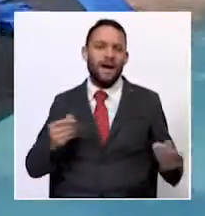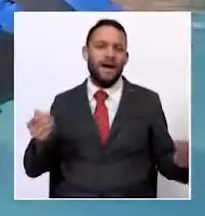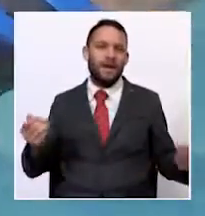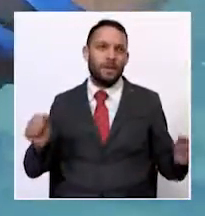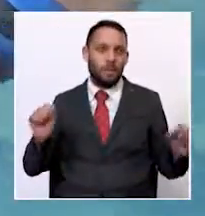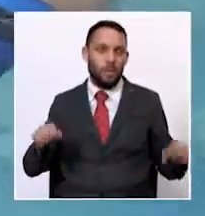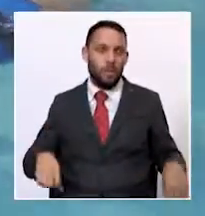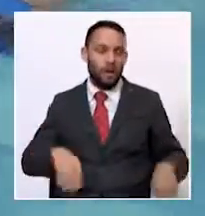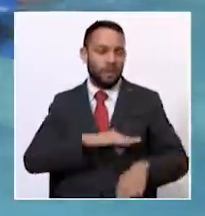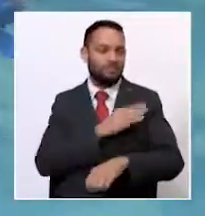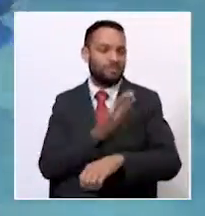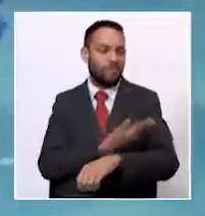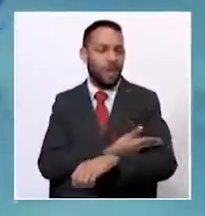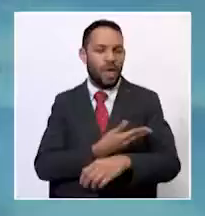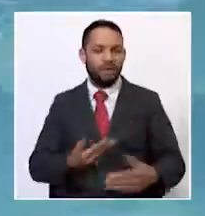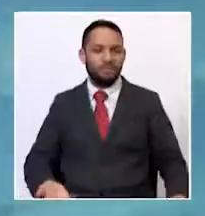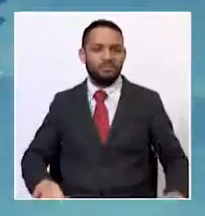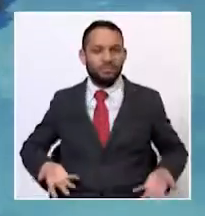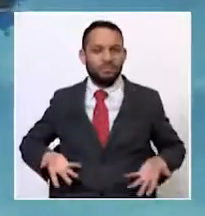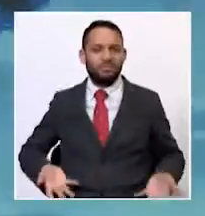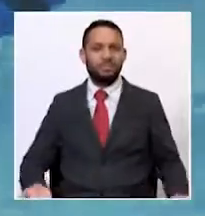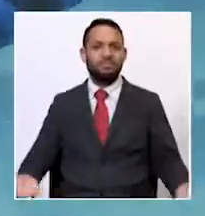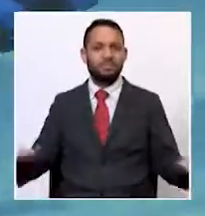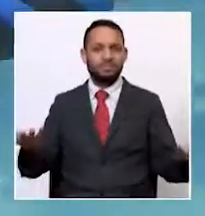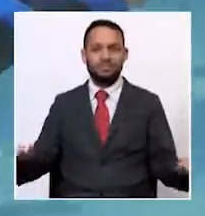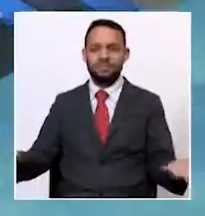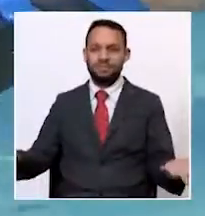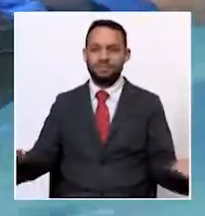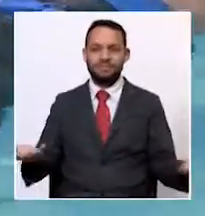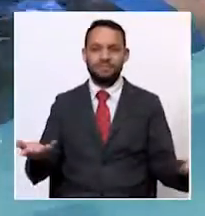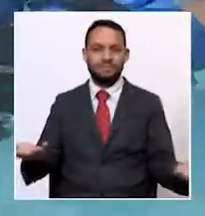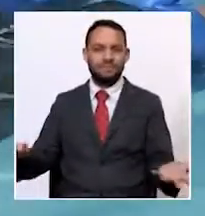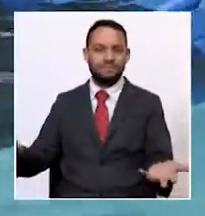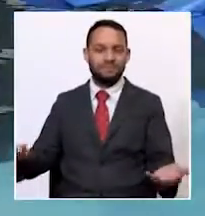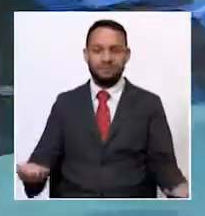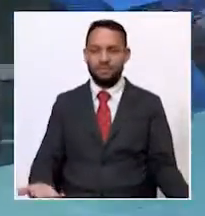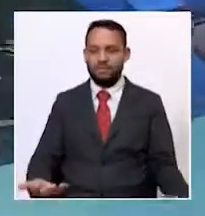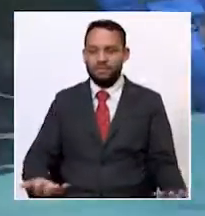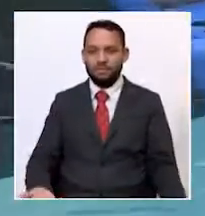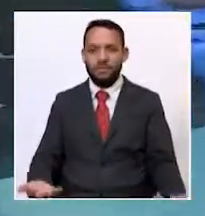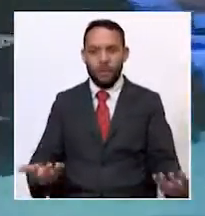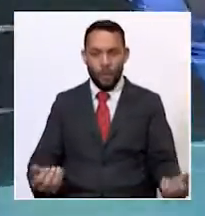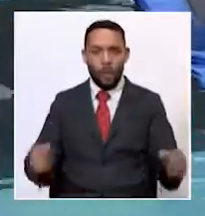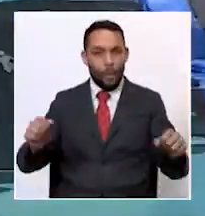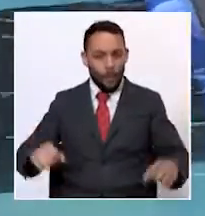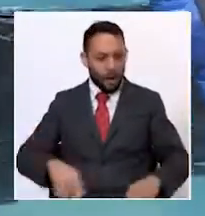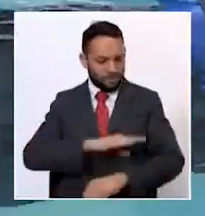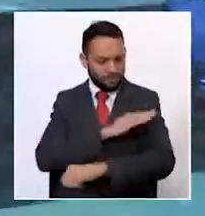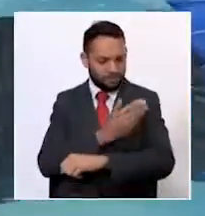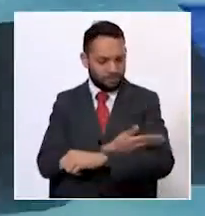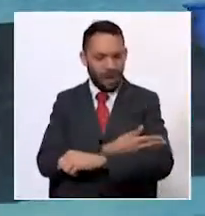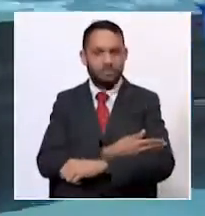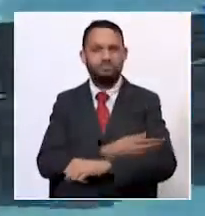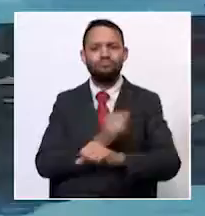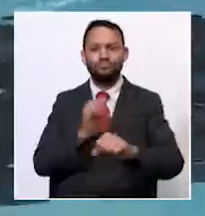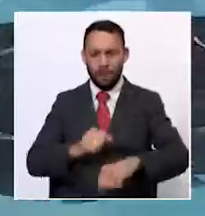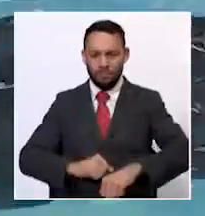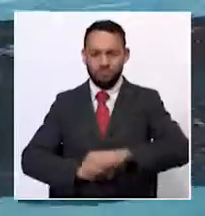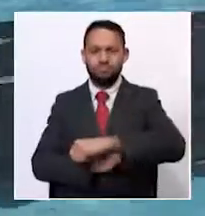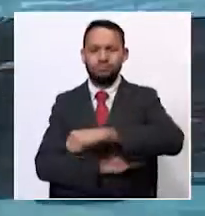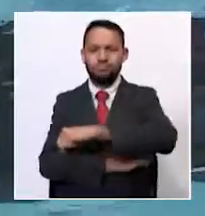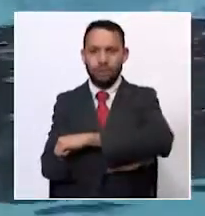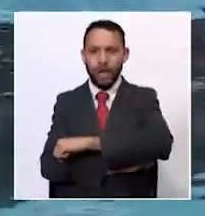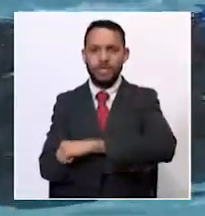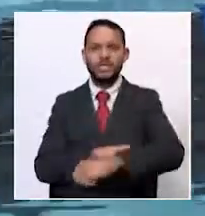Los minerales, el agua, el estado de gravedad, permite que ella pueda hacer todas estas terapias con una persona de